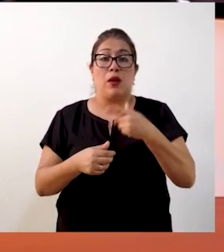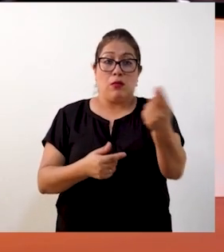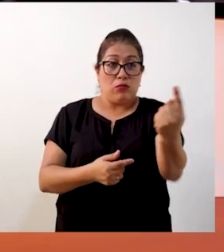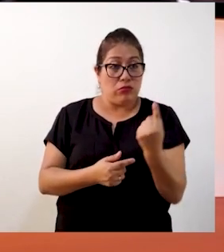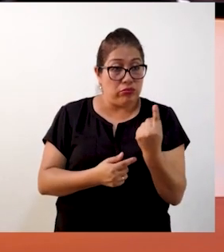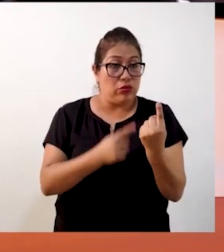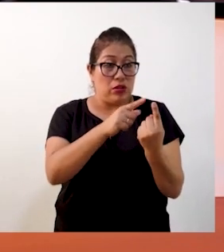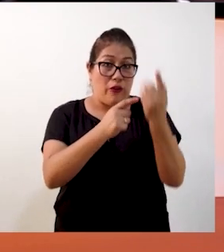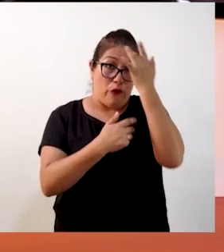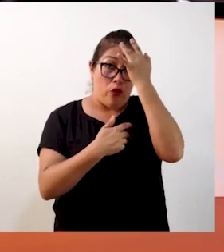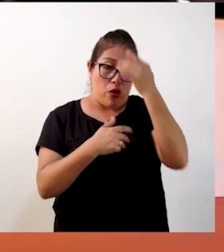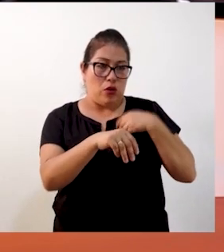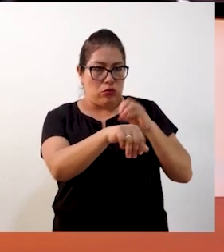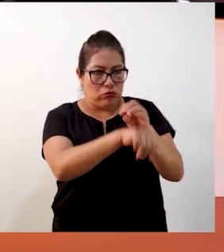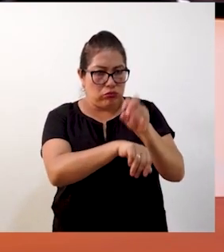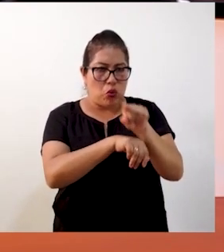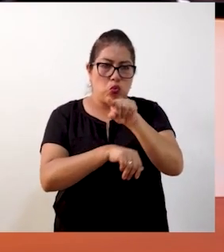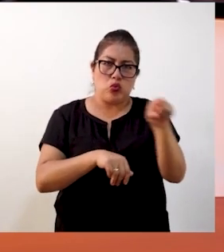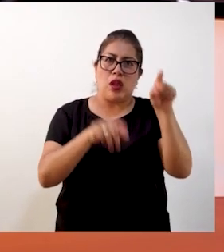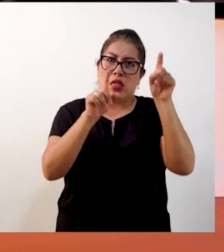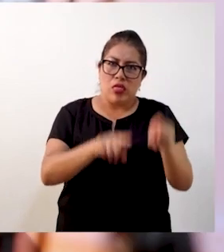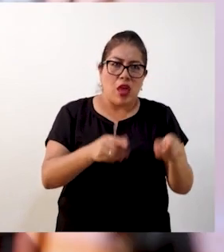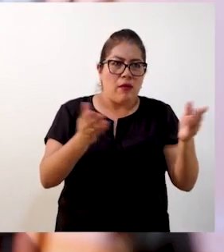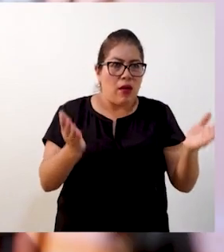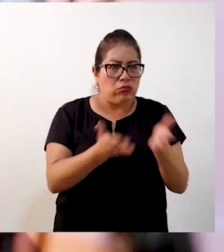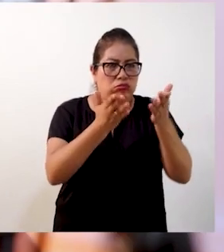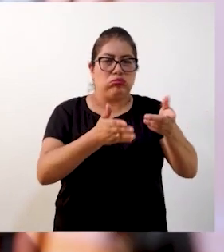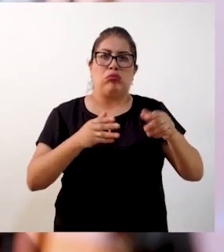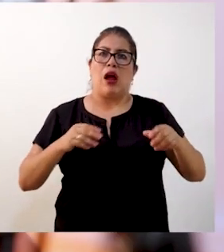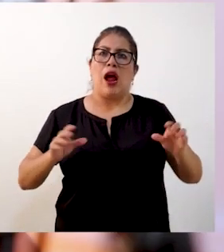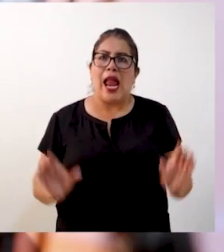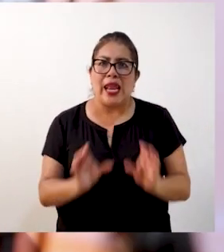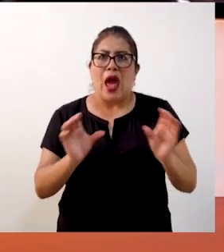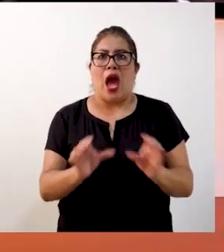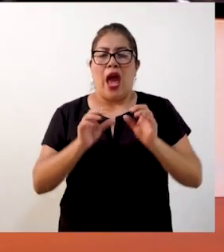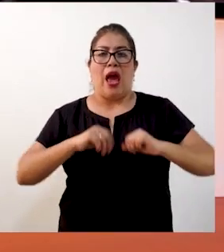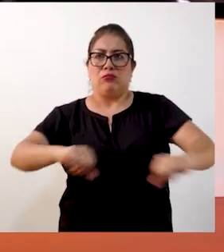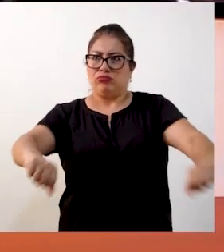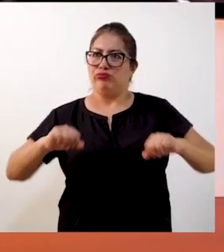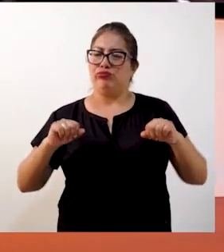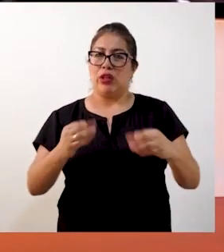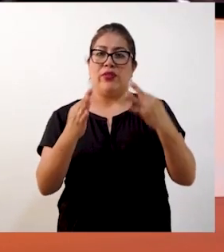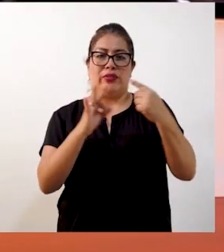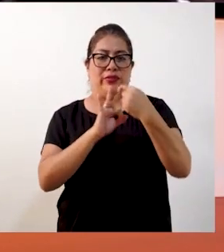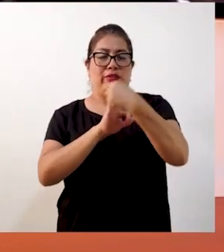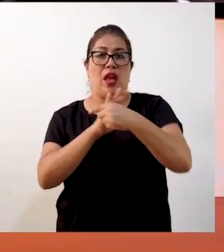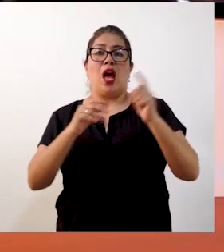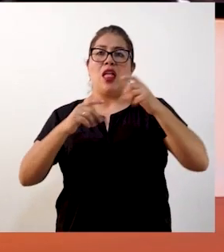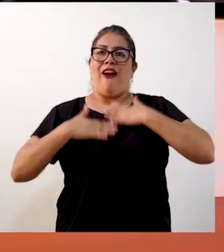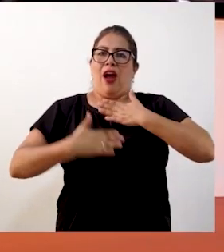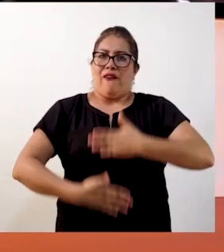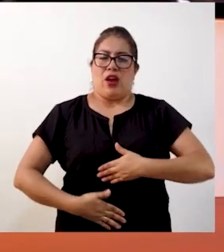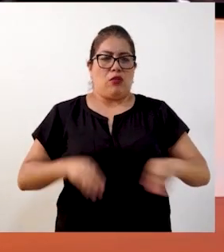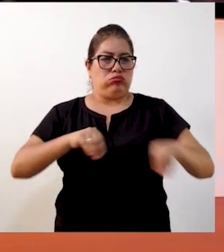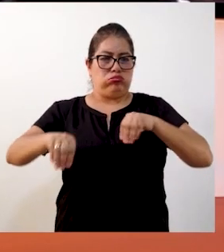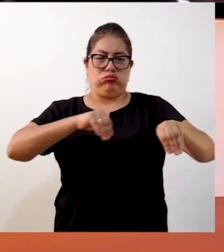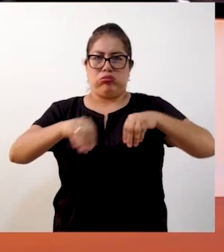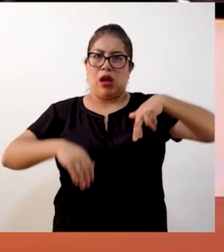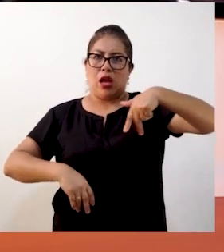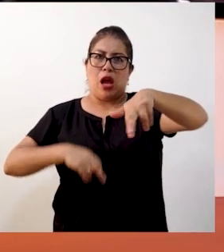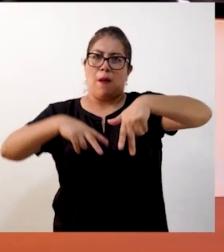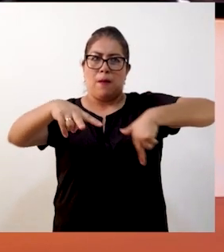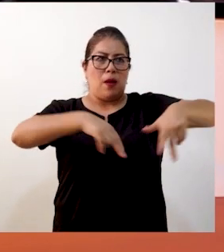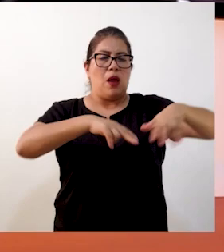doy a mis pacientes es manténganse activos. La actividad física, doctor. Las 3 actividades: actividad física,